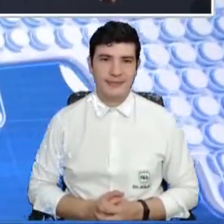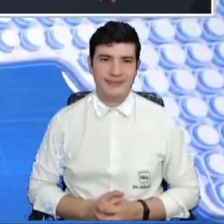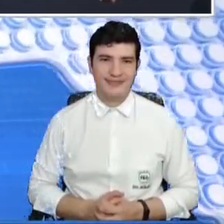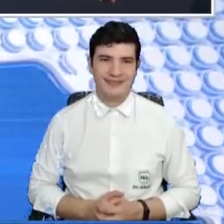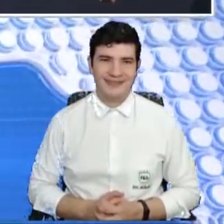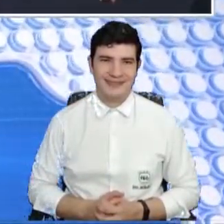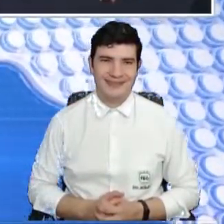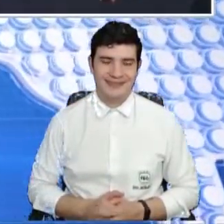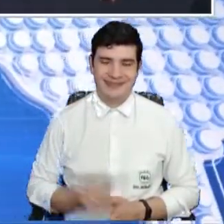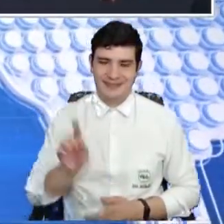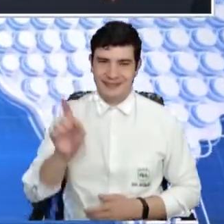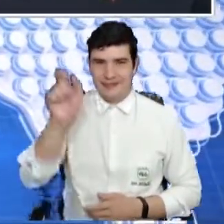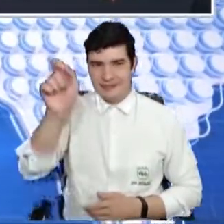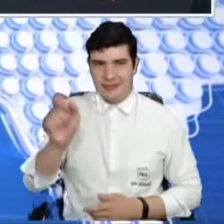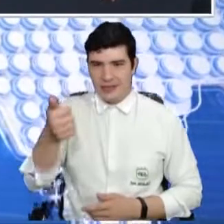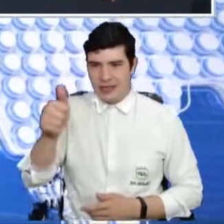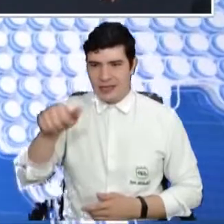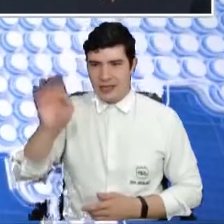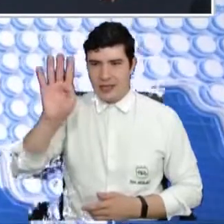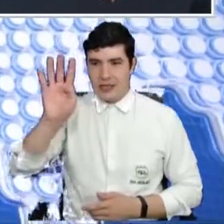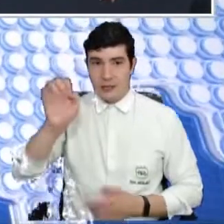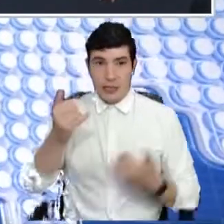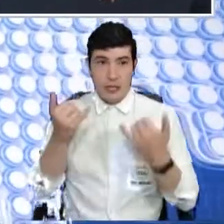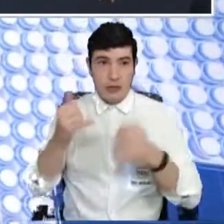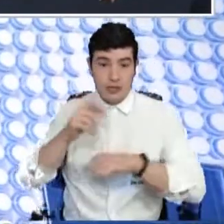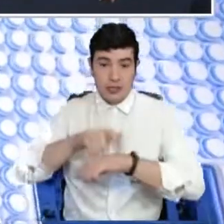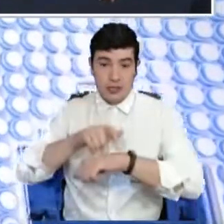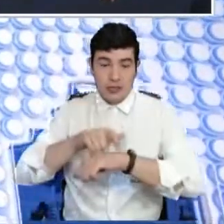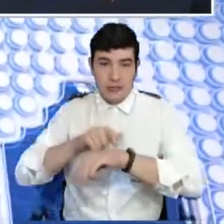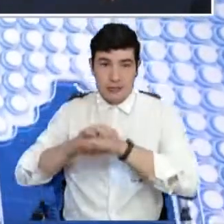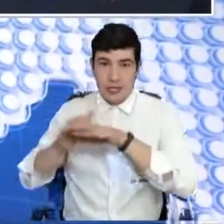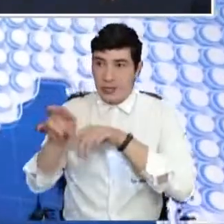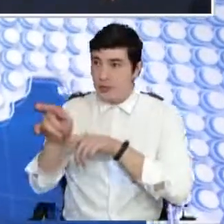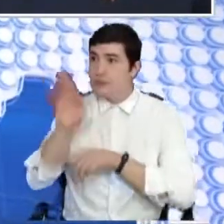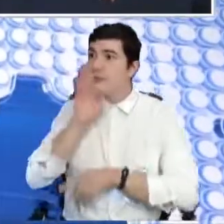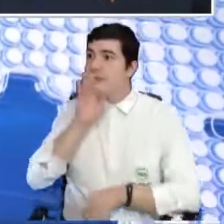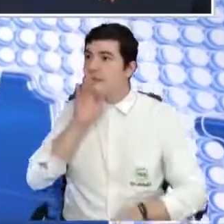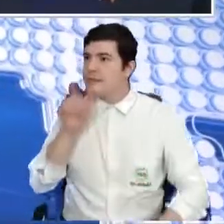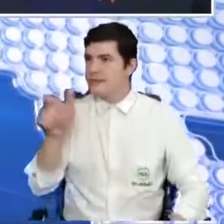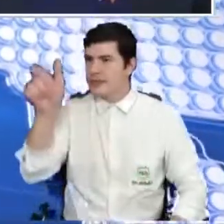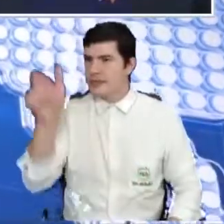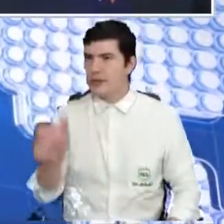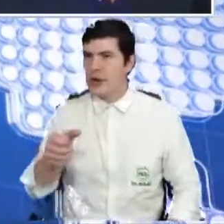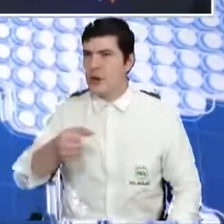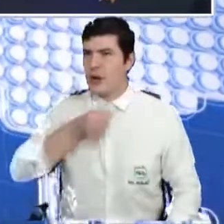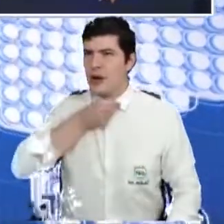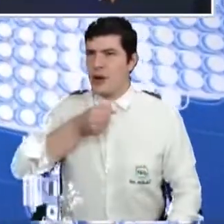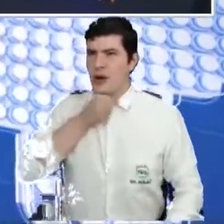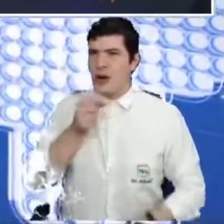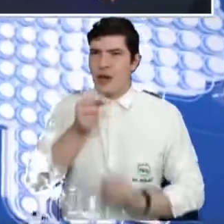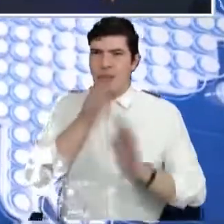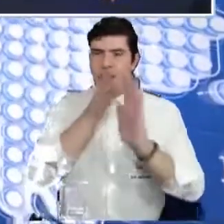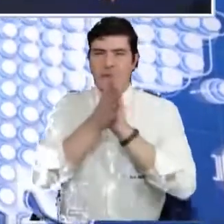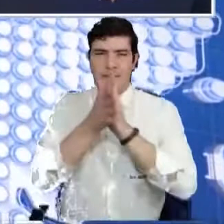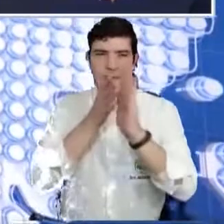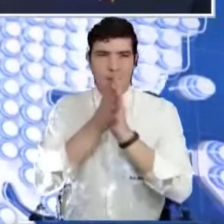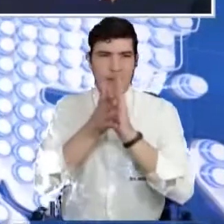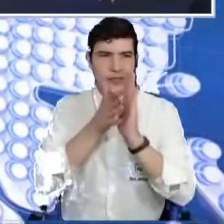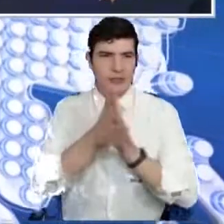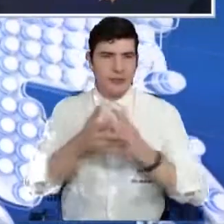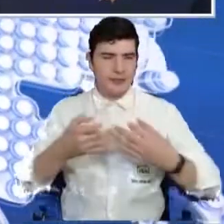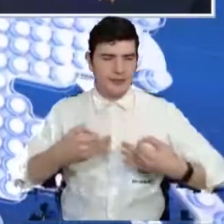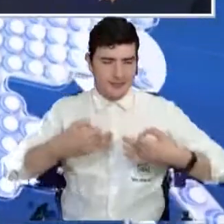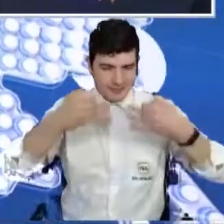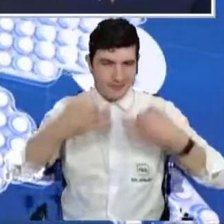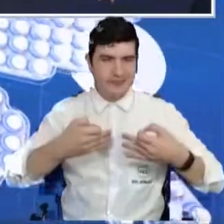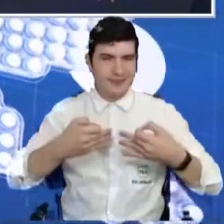1:19 de la tarde y a esta hora tenemos un invitado en Oriente Noticias con una noticia o con una información de esas que inspiran o que devuelven